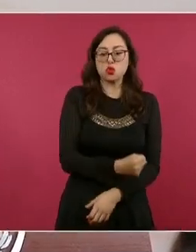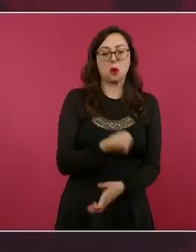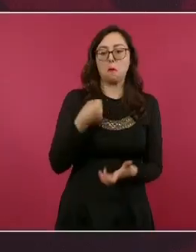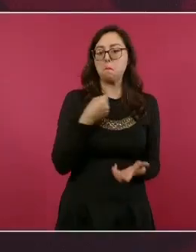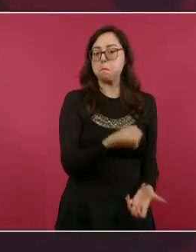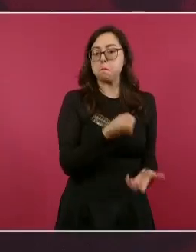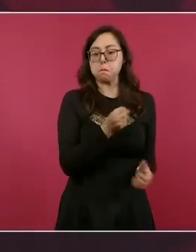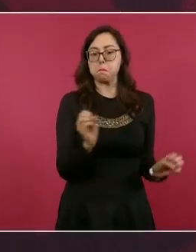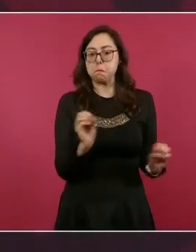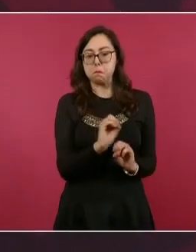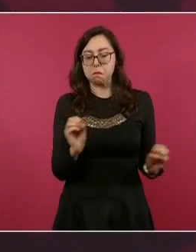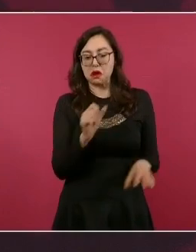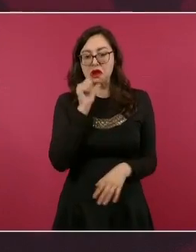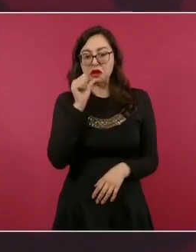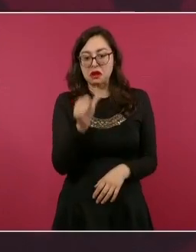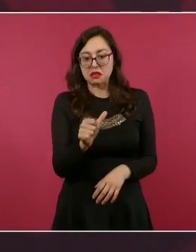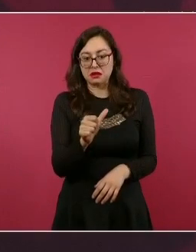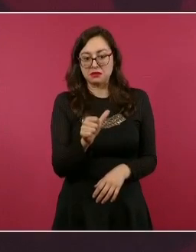invertía,